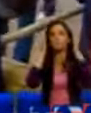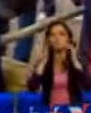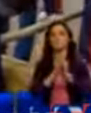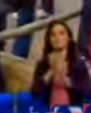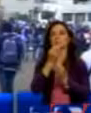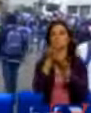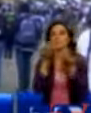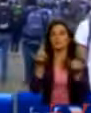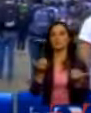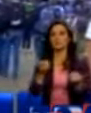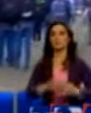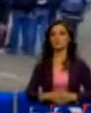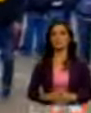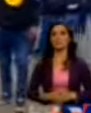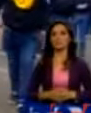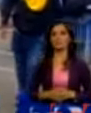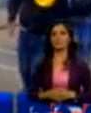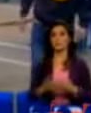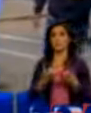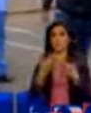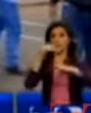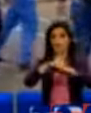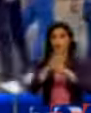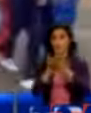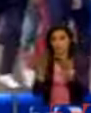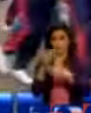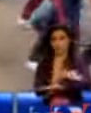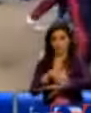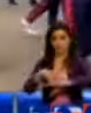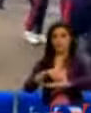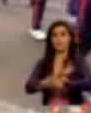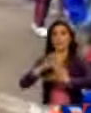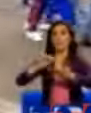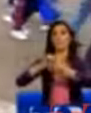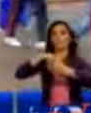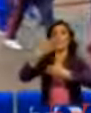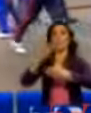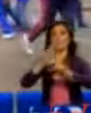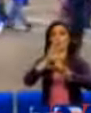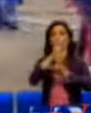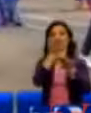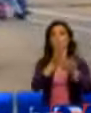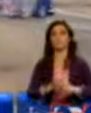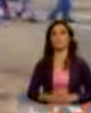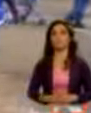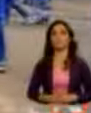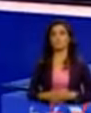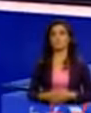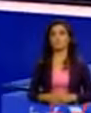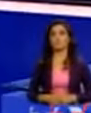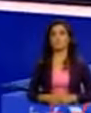la información que les tenemos a esta hora de la tarde aquí desde la avenida Napo, en los exteriores del Colegio Montúfar. Vamos a volver.